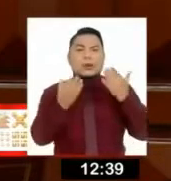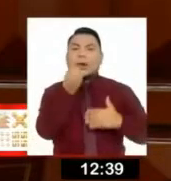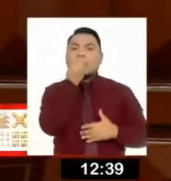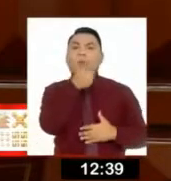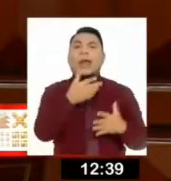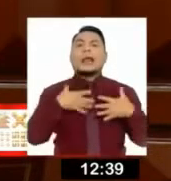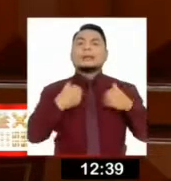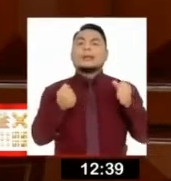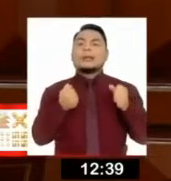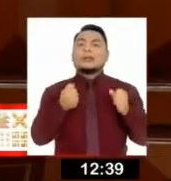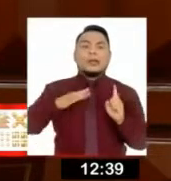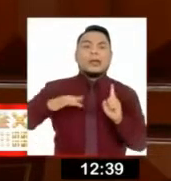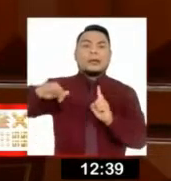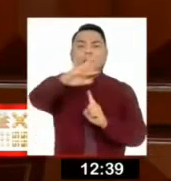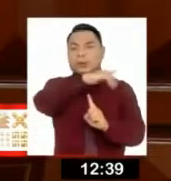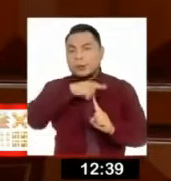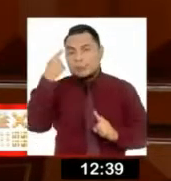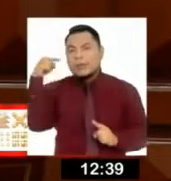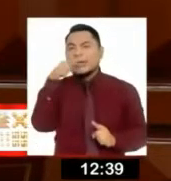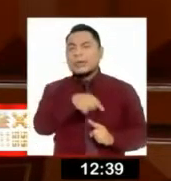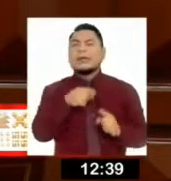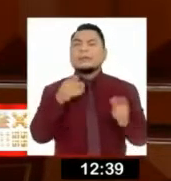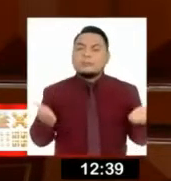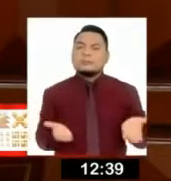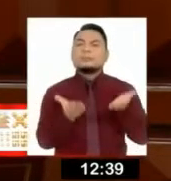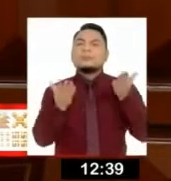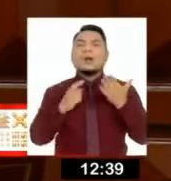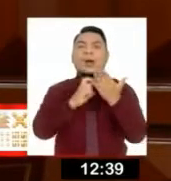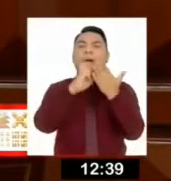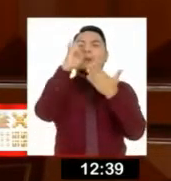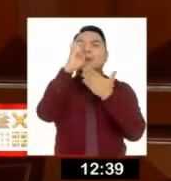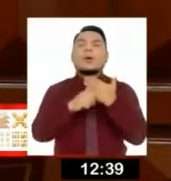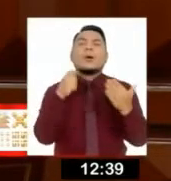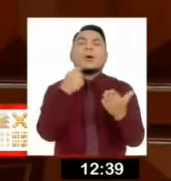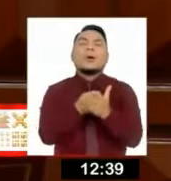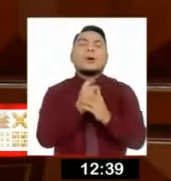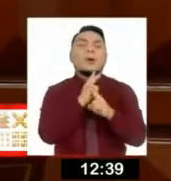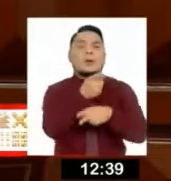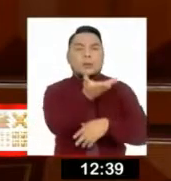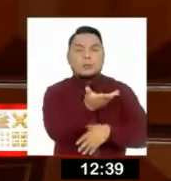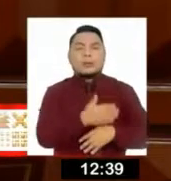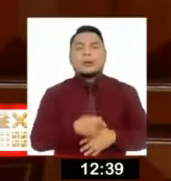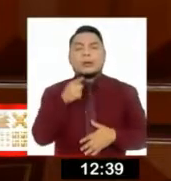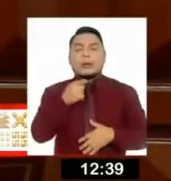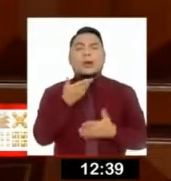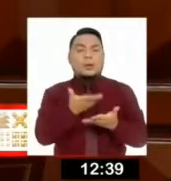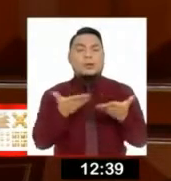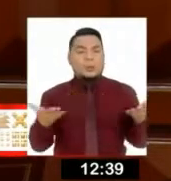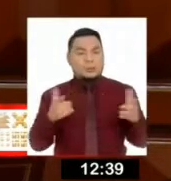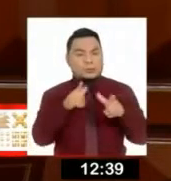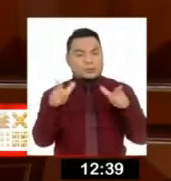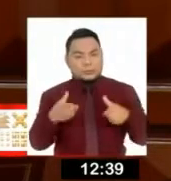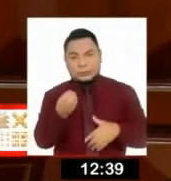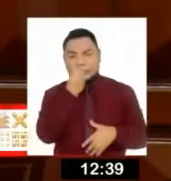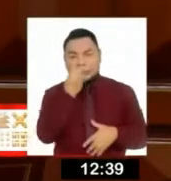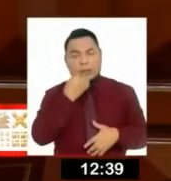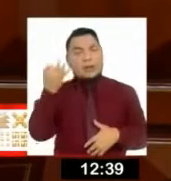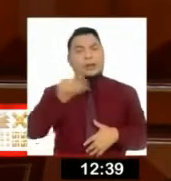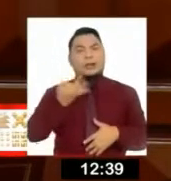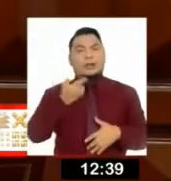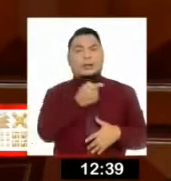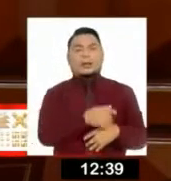productos sanos ecológicos. Para ello impulsaremos los programas de compras estatales con productos locales nutritivos y de